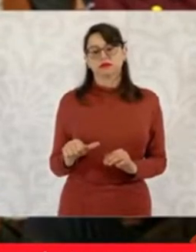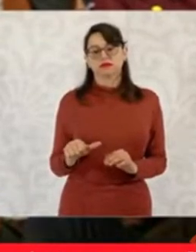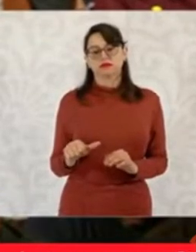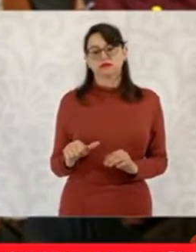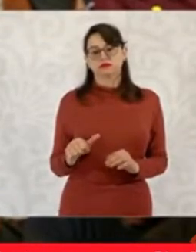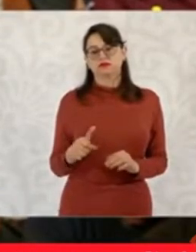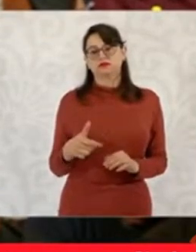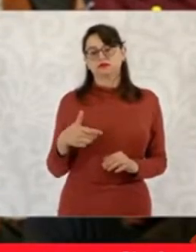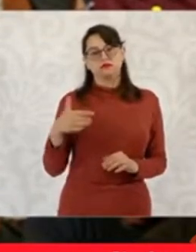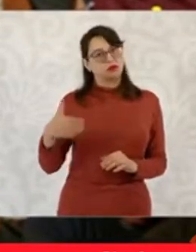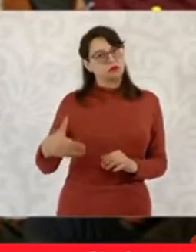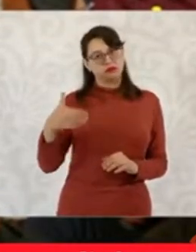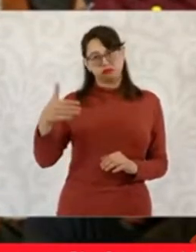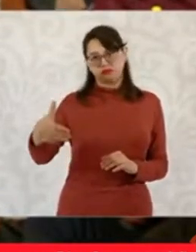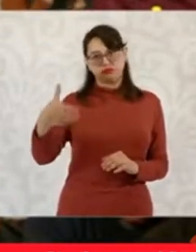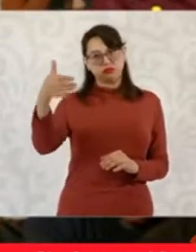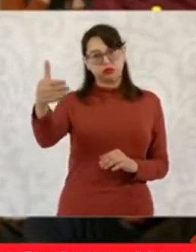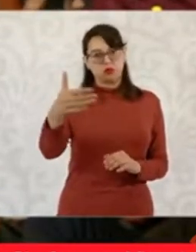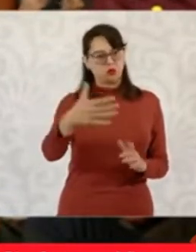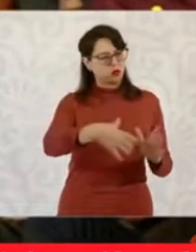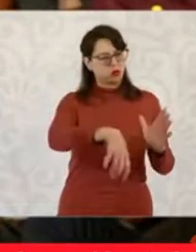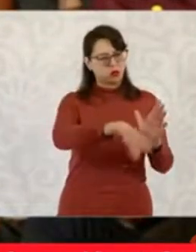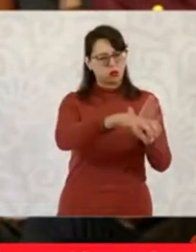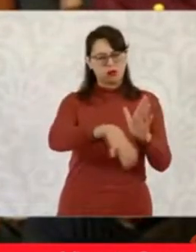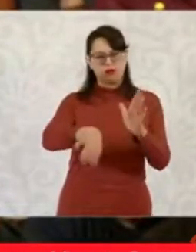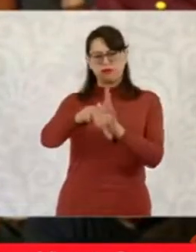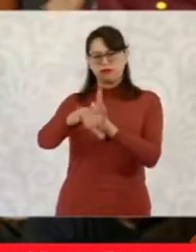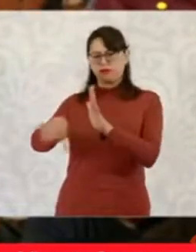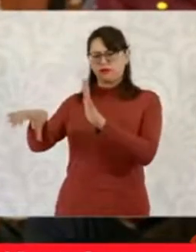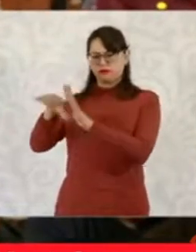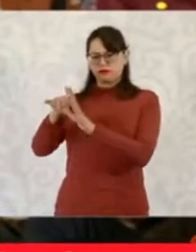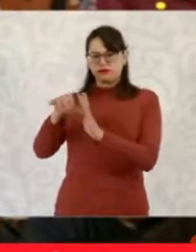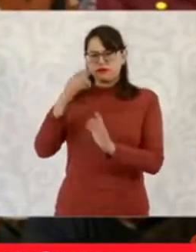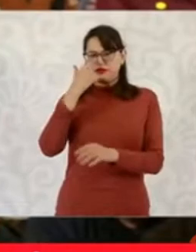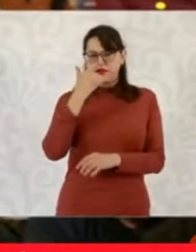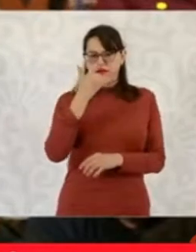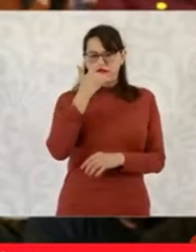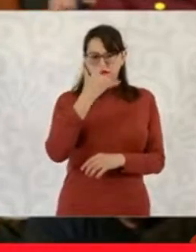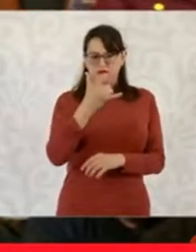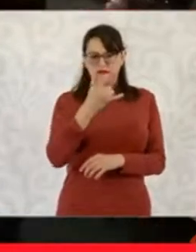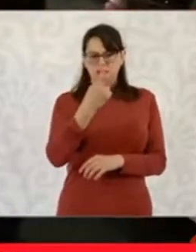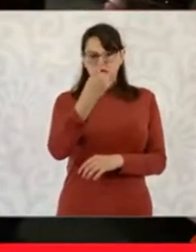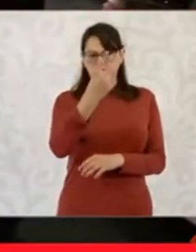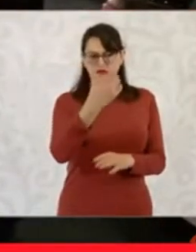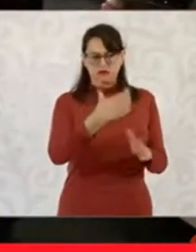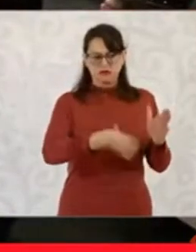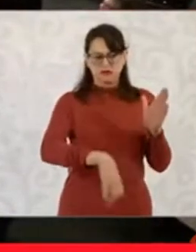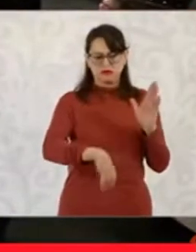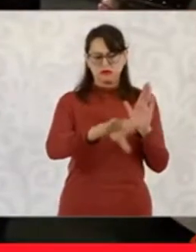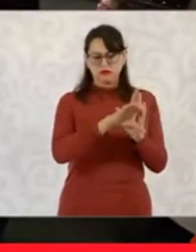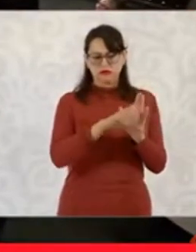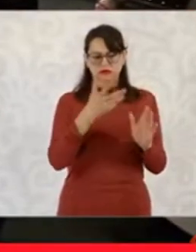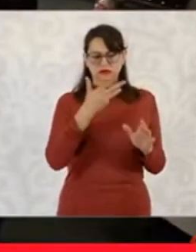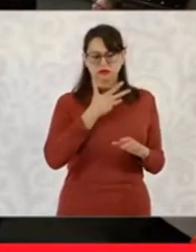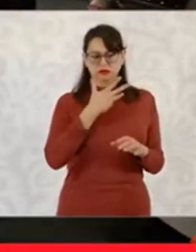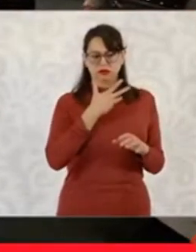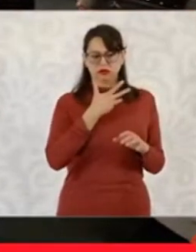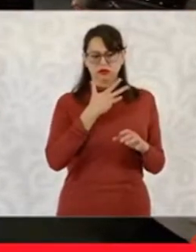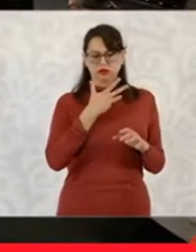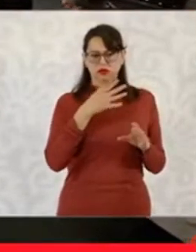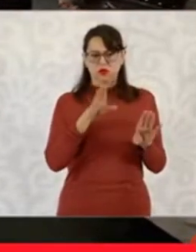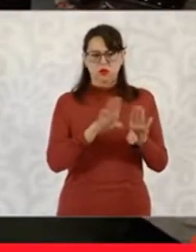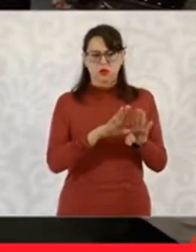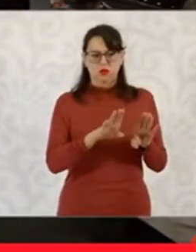unos cuartos. El primero me llama la atención que tiene barras en las orillas, bueno, estructuras como de